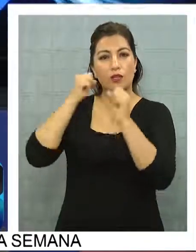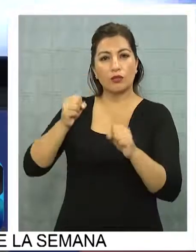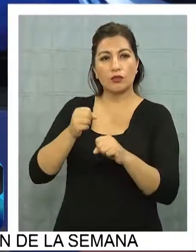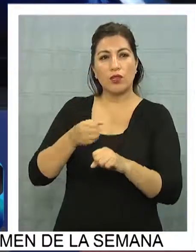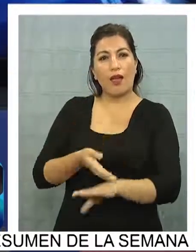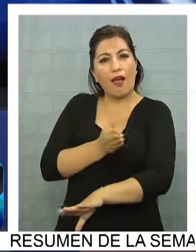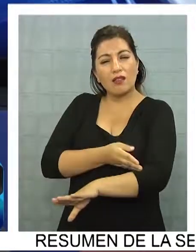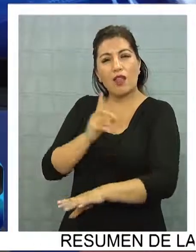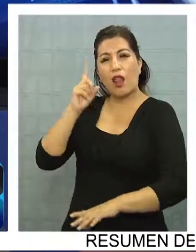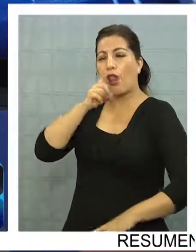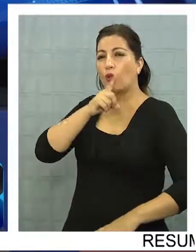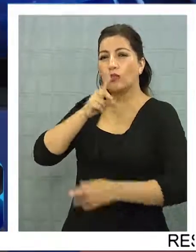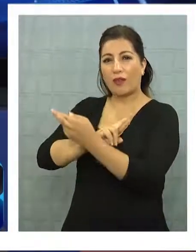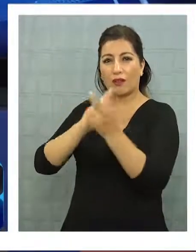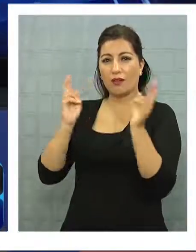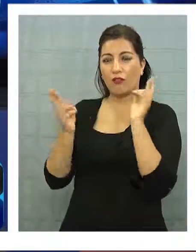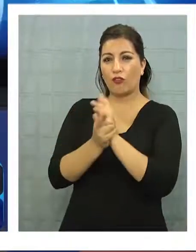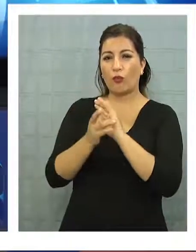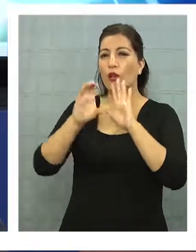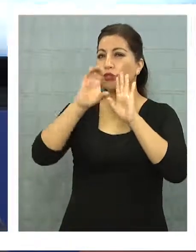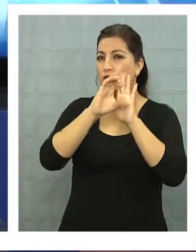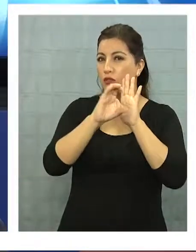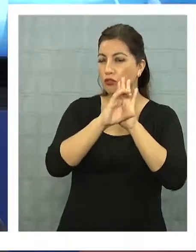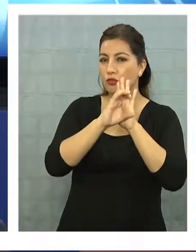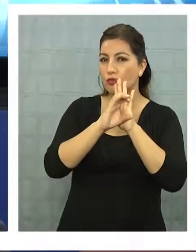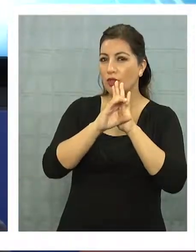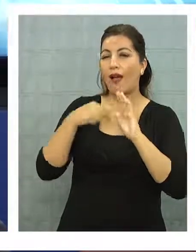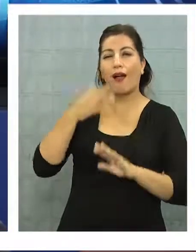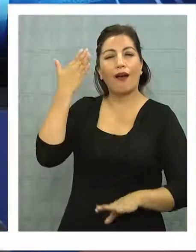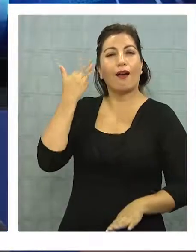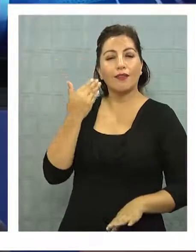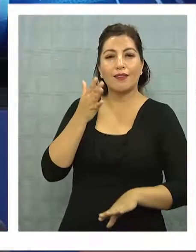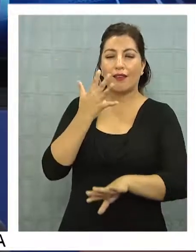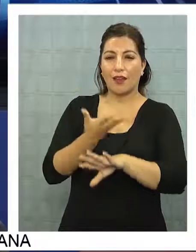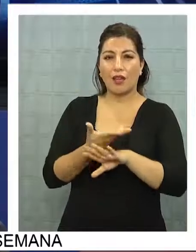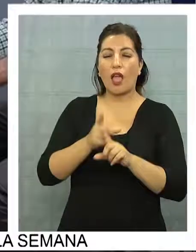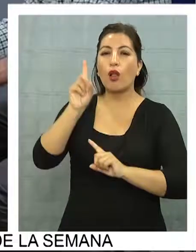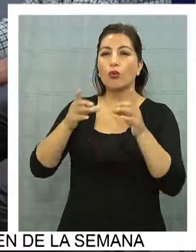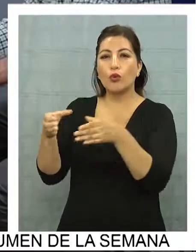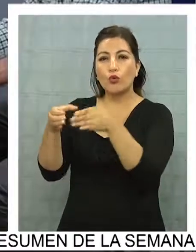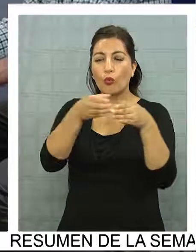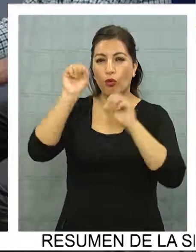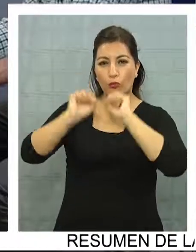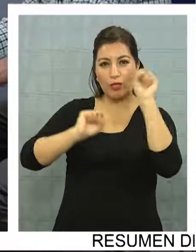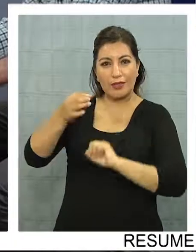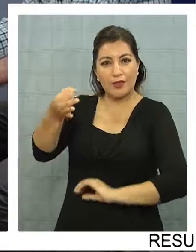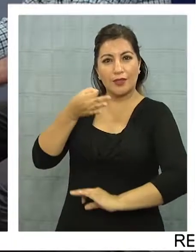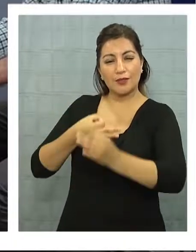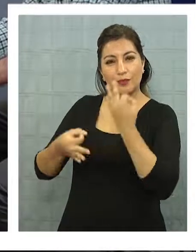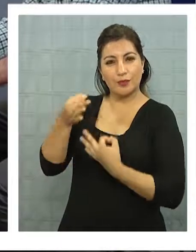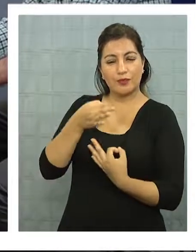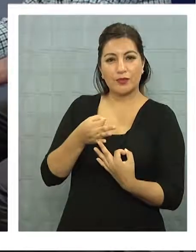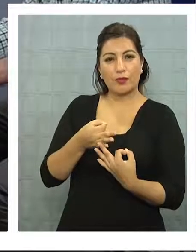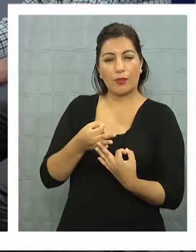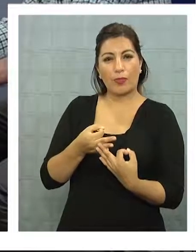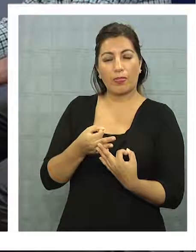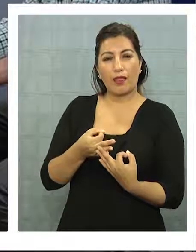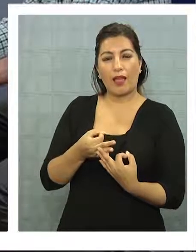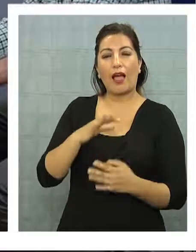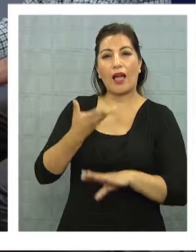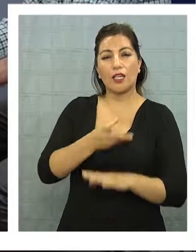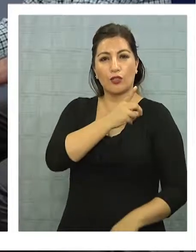norma por una vez, porque eso favorece sobre todo también a muchos funcionarios que, bueno, por ejemplo, los intendentes, los mismos intendentes, que a lo mejor